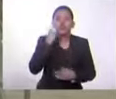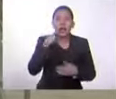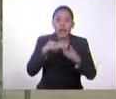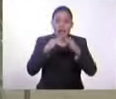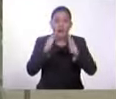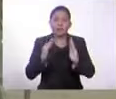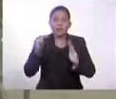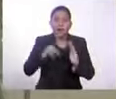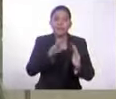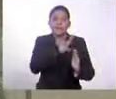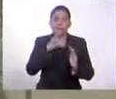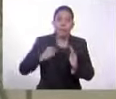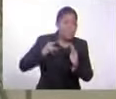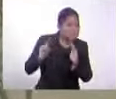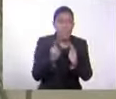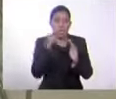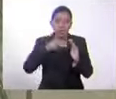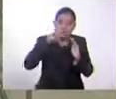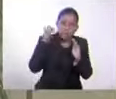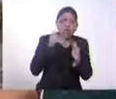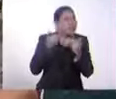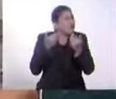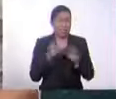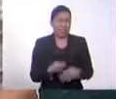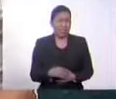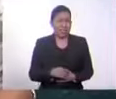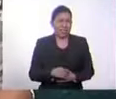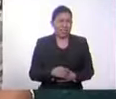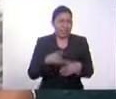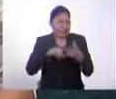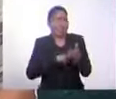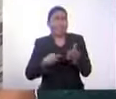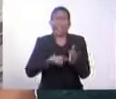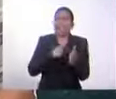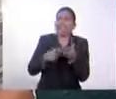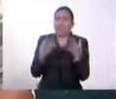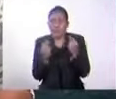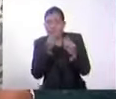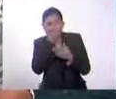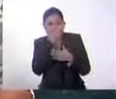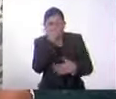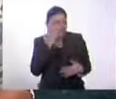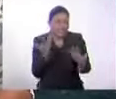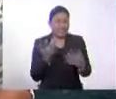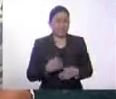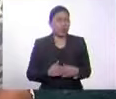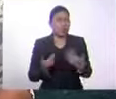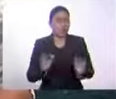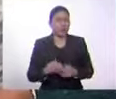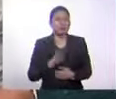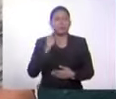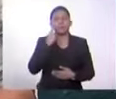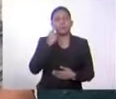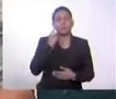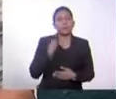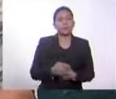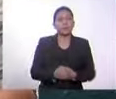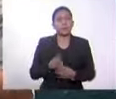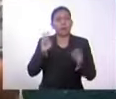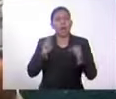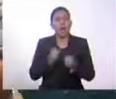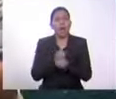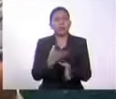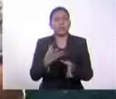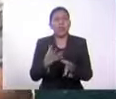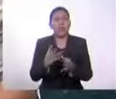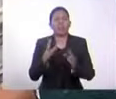nuestra familia. Correcto, con naturalidad siempre. Hay un punto que me gustaría destacar también dentro de las causas y que lo he escuchado y no sé